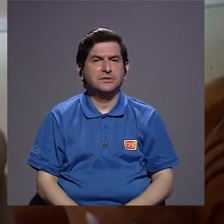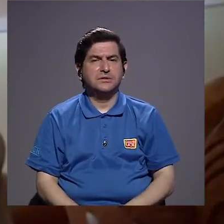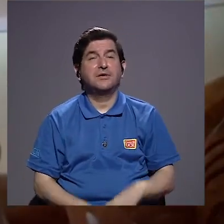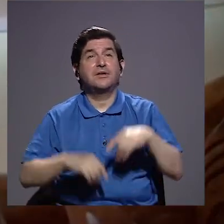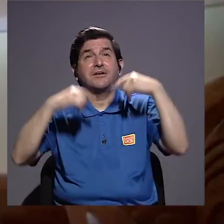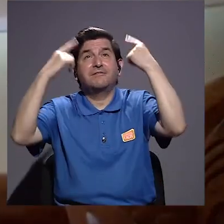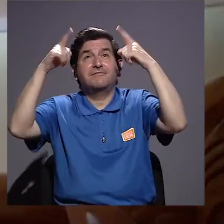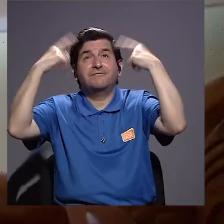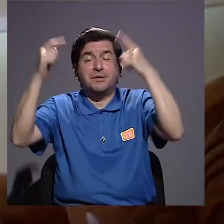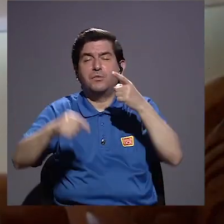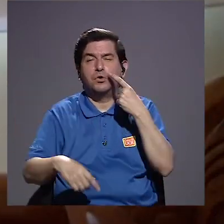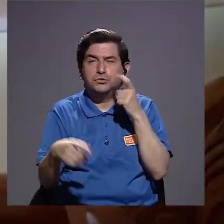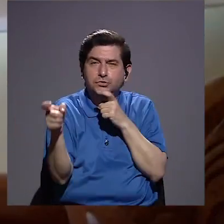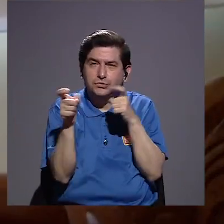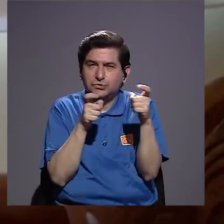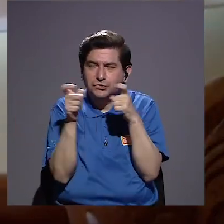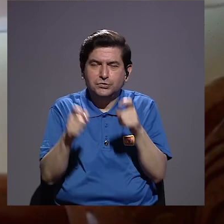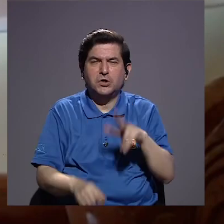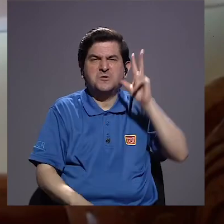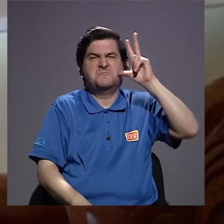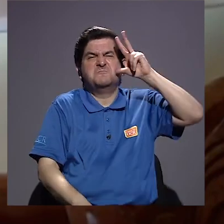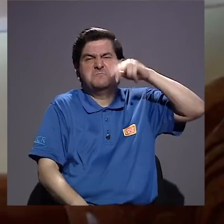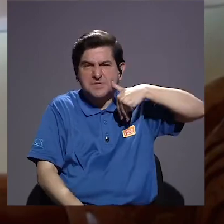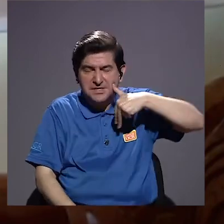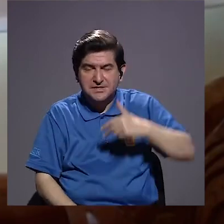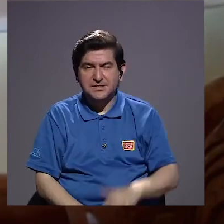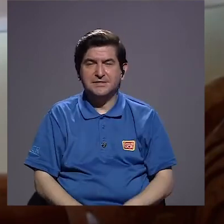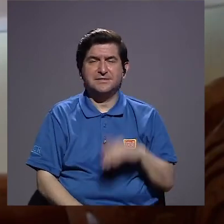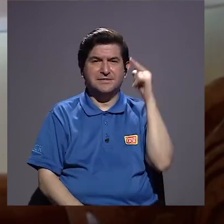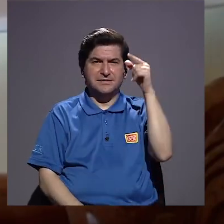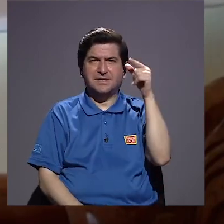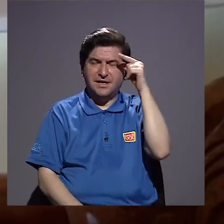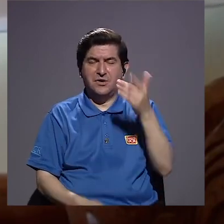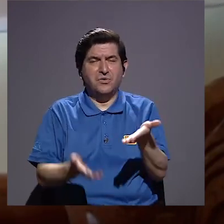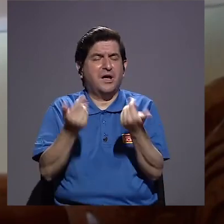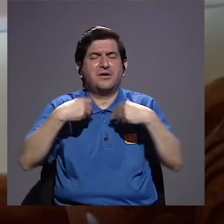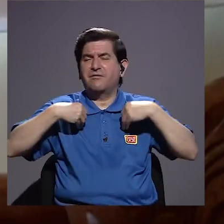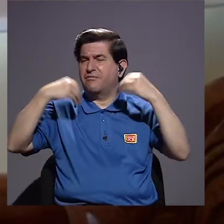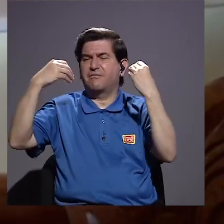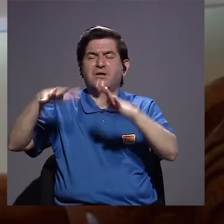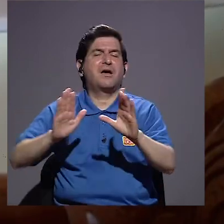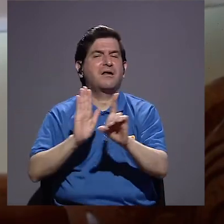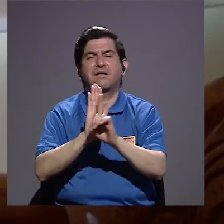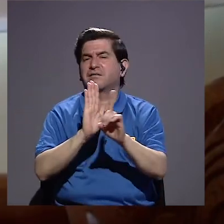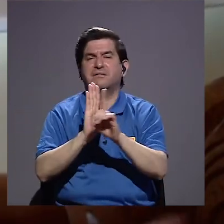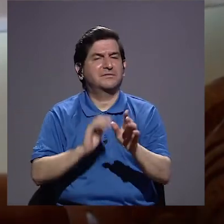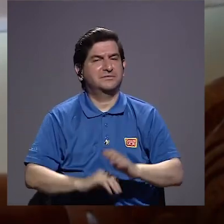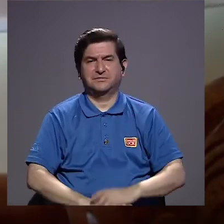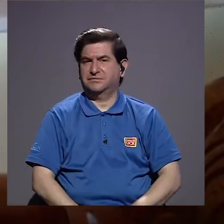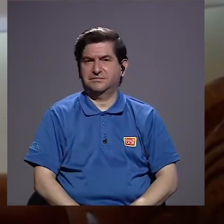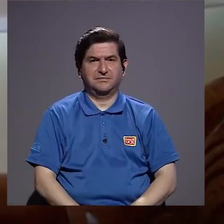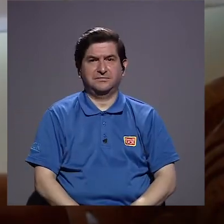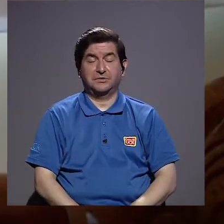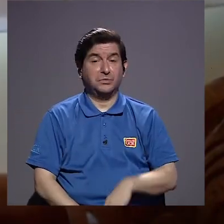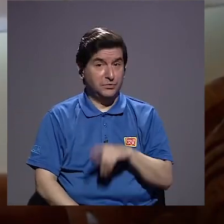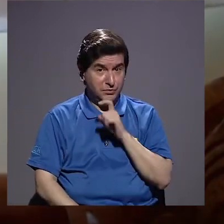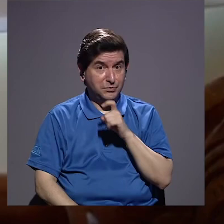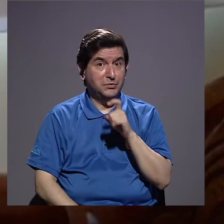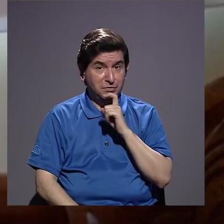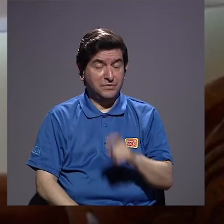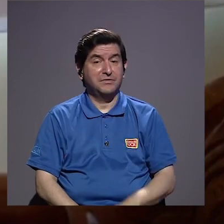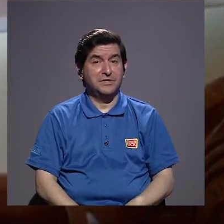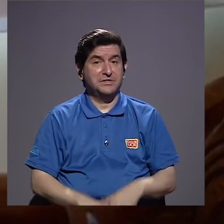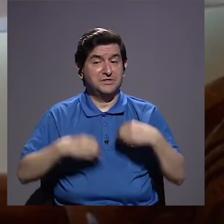y ese famoso patriarcado machista que por supuesto no quiere renunciar a sus derechos, porque es muy